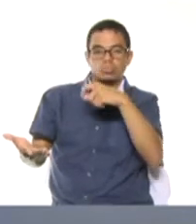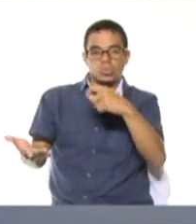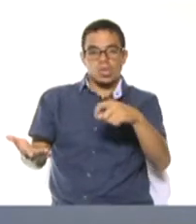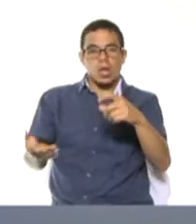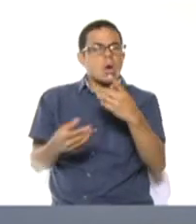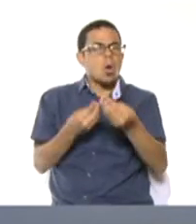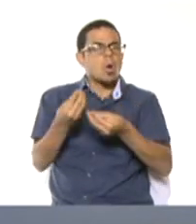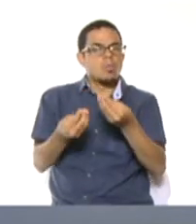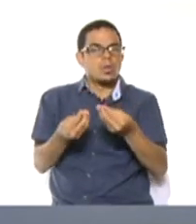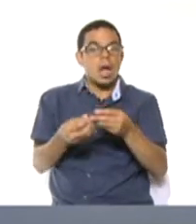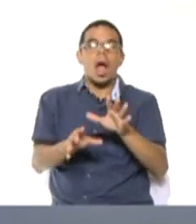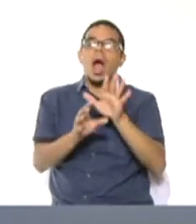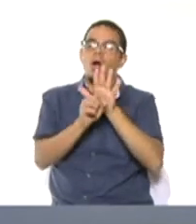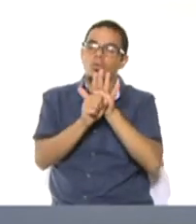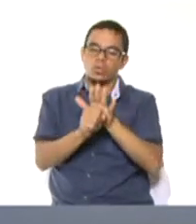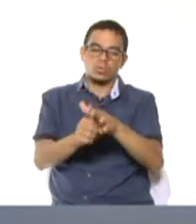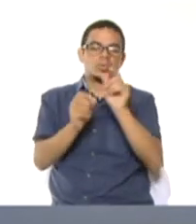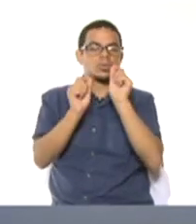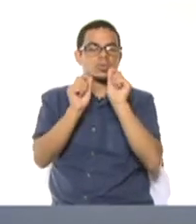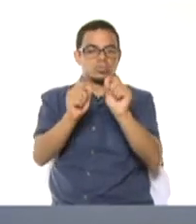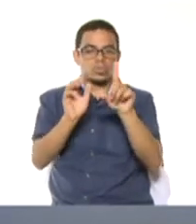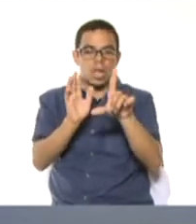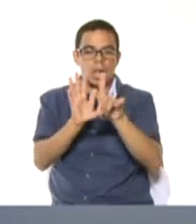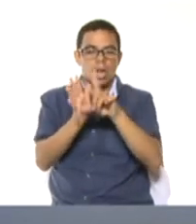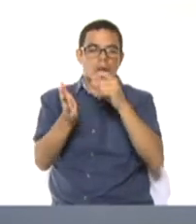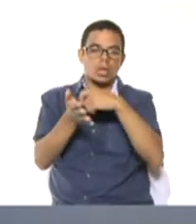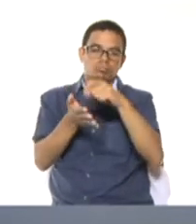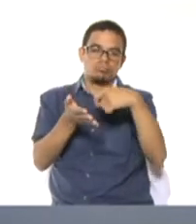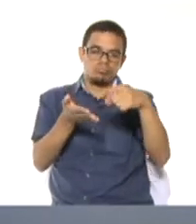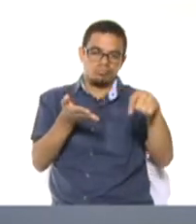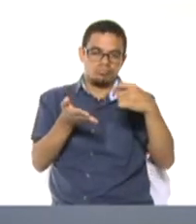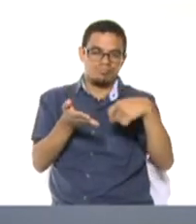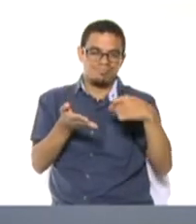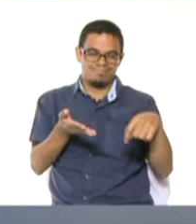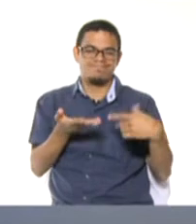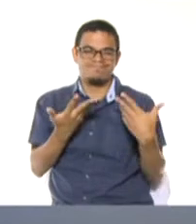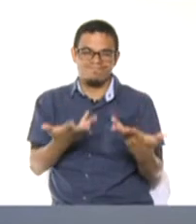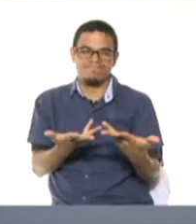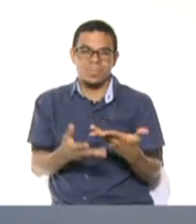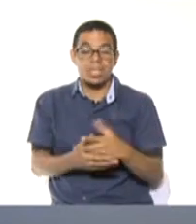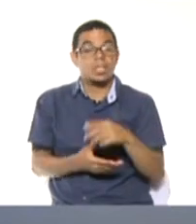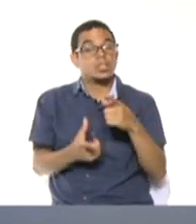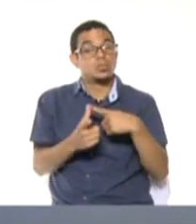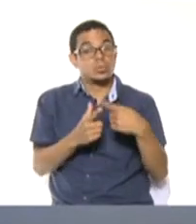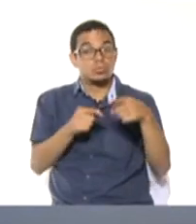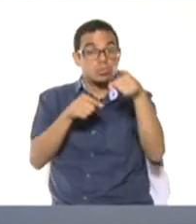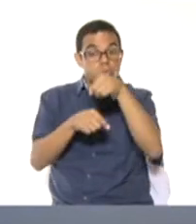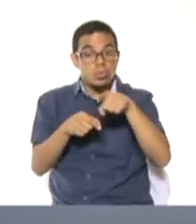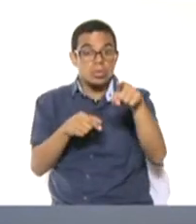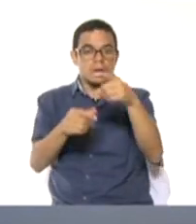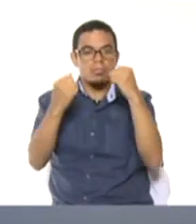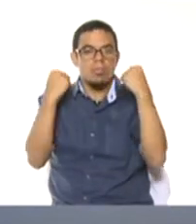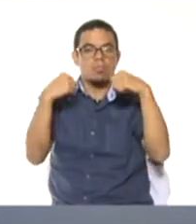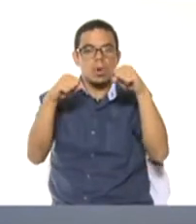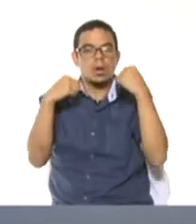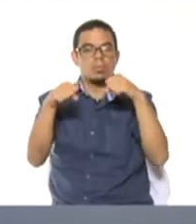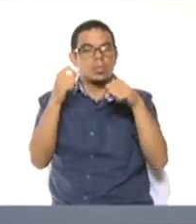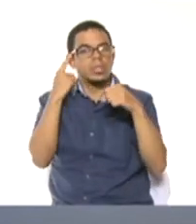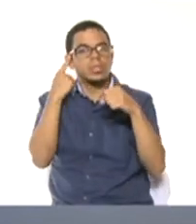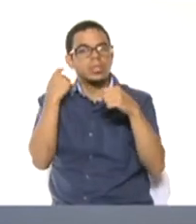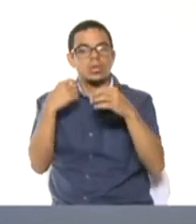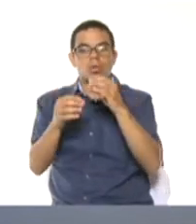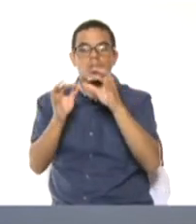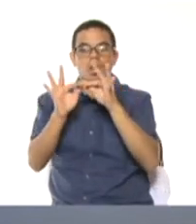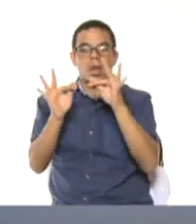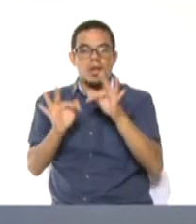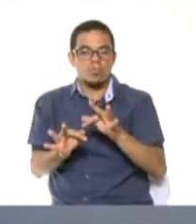a leerlo? Con los signos de puntuación y una excelente escritura. Vamos a utilizar, amiguitos, allá en casa, los aspectos